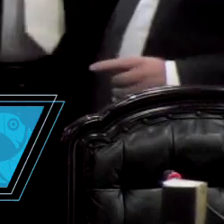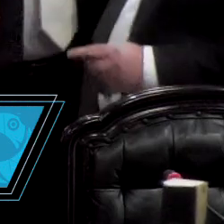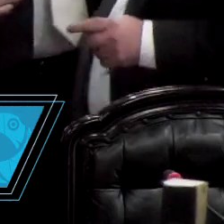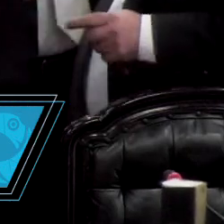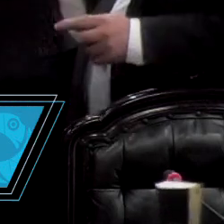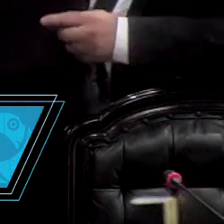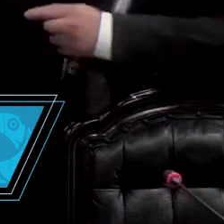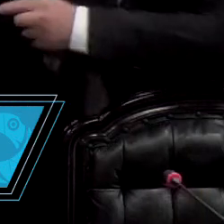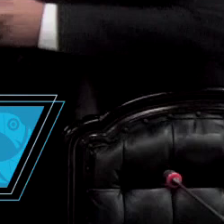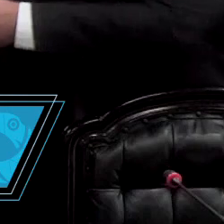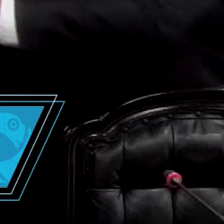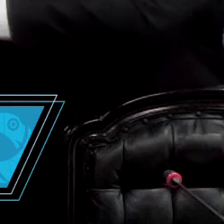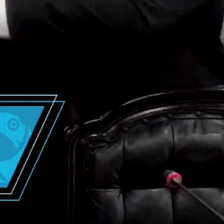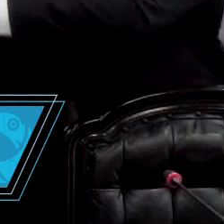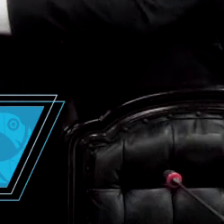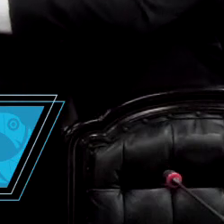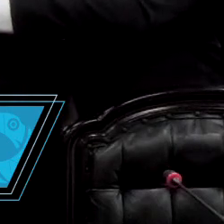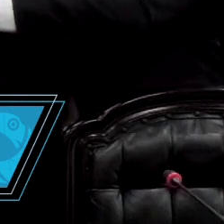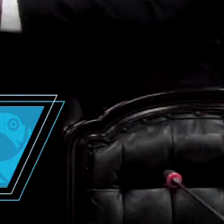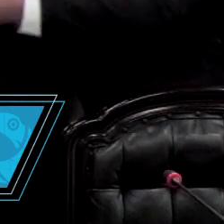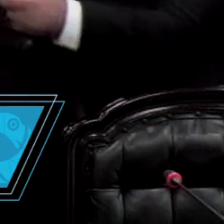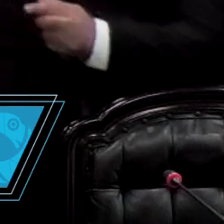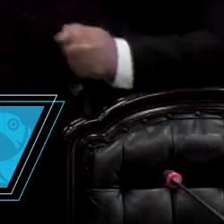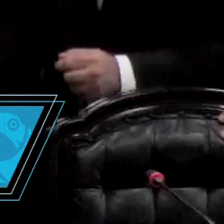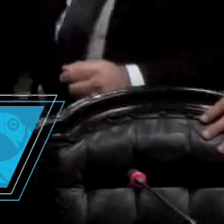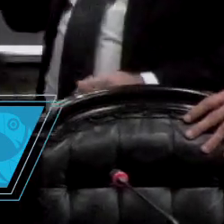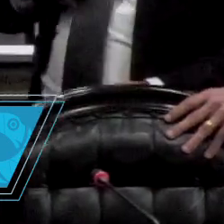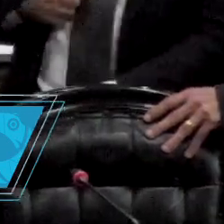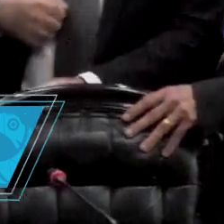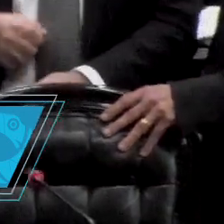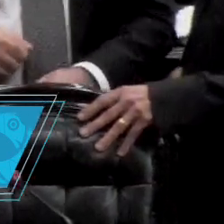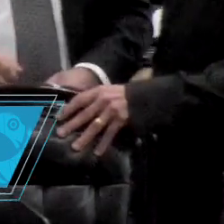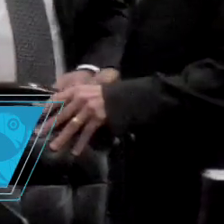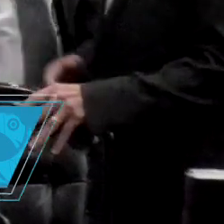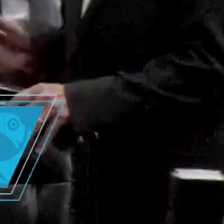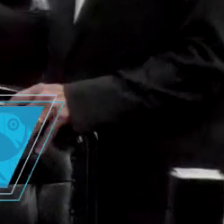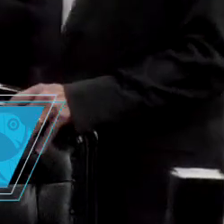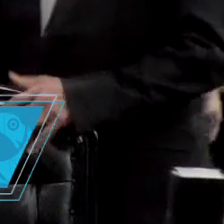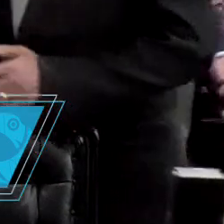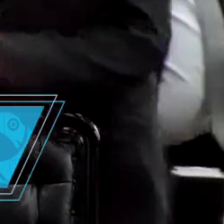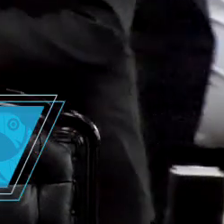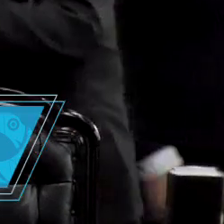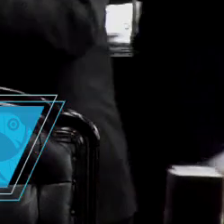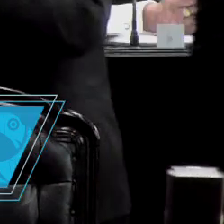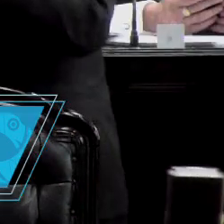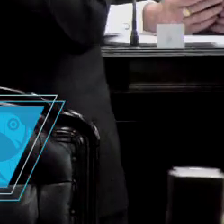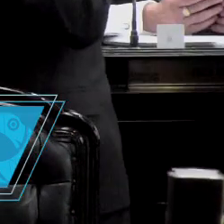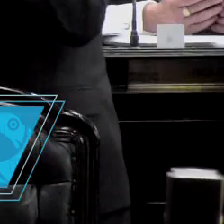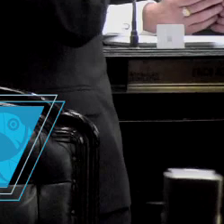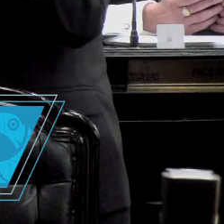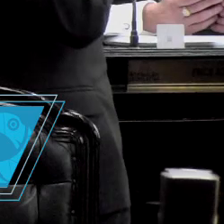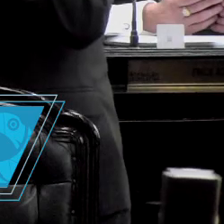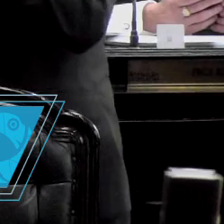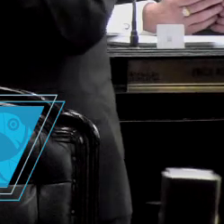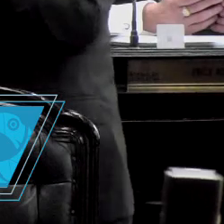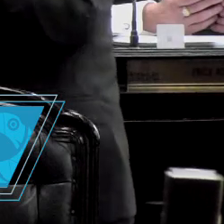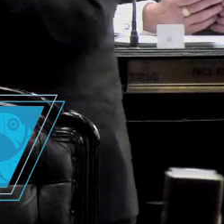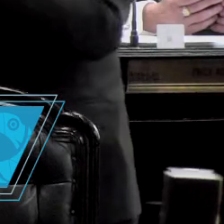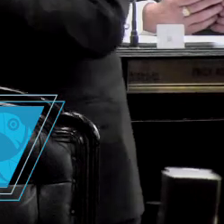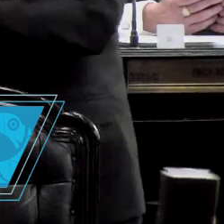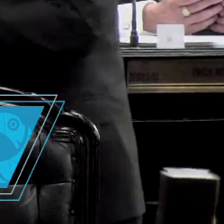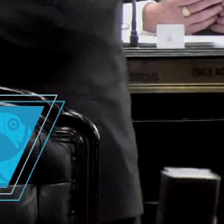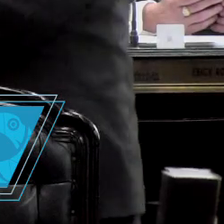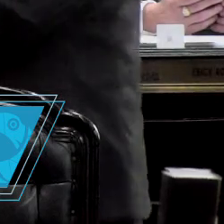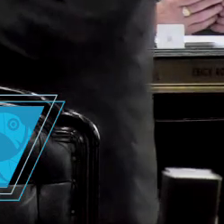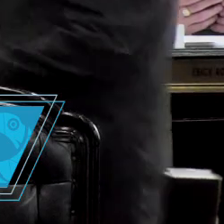¿verdad? Ahí no tenemos una vicepresidencia que pueda ser conflictiva en un eventual caso de que no